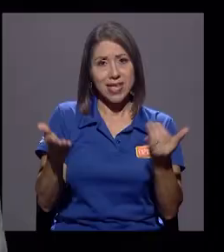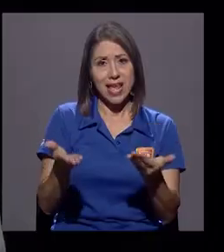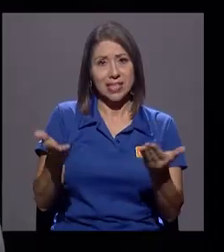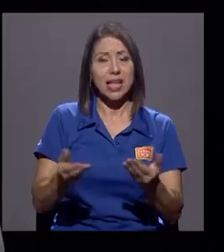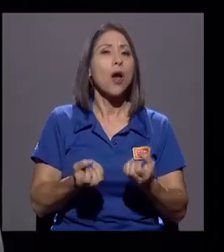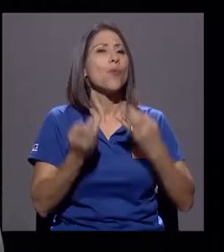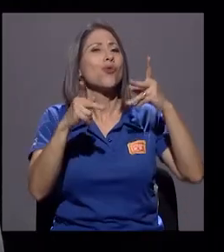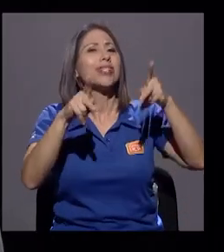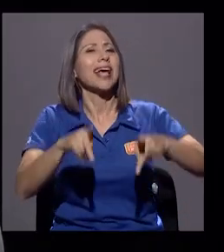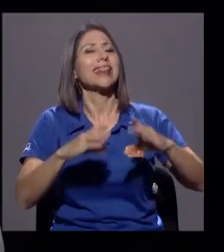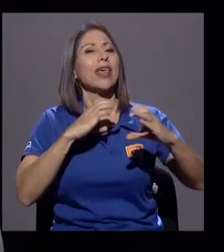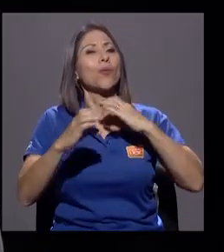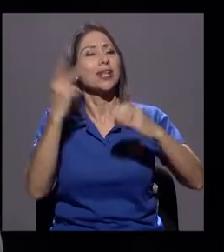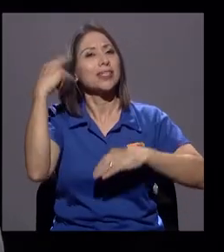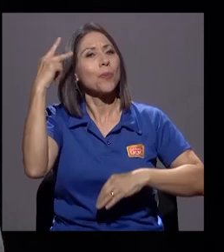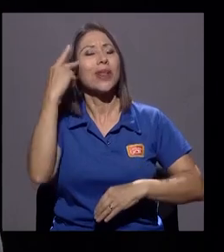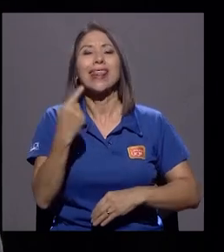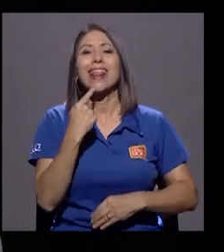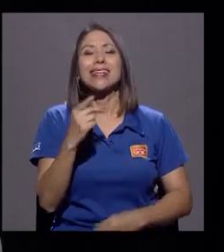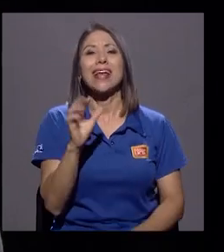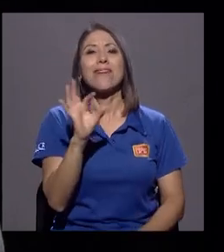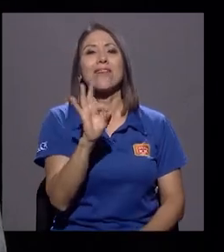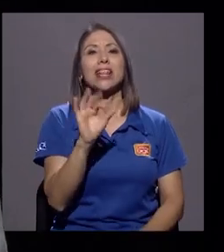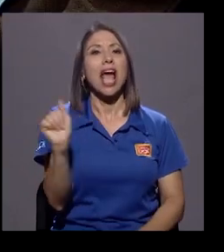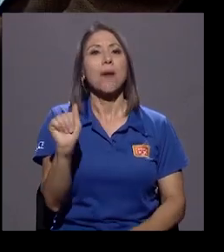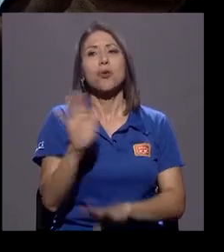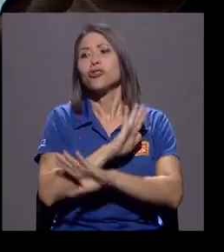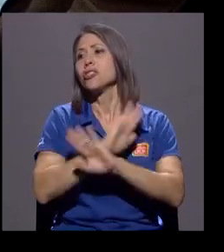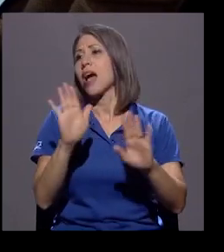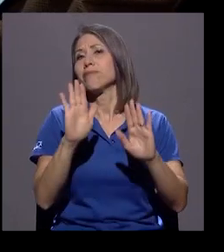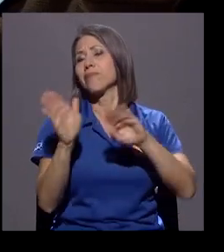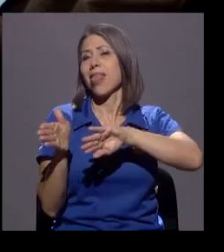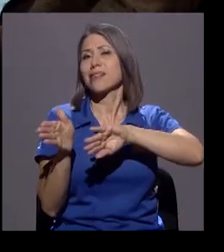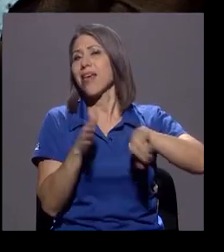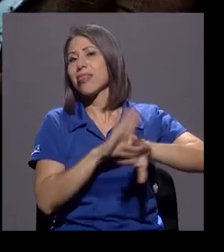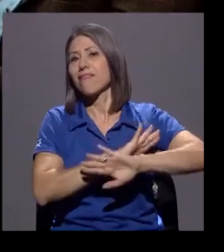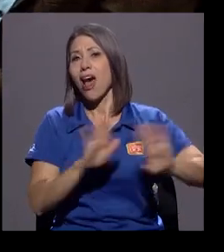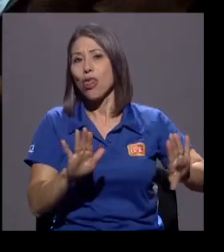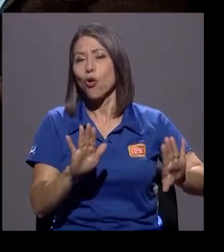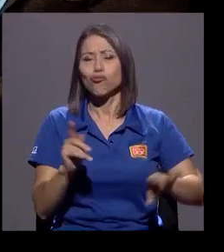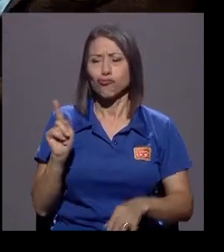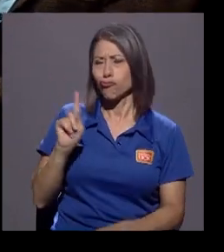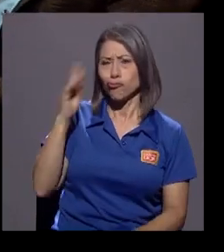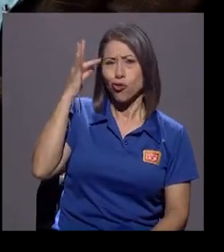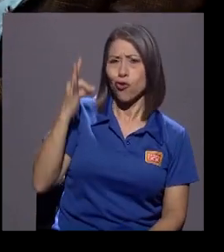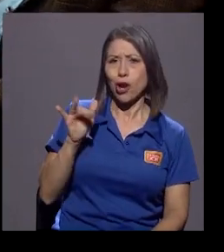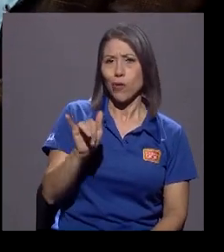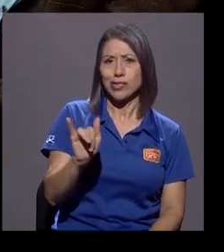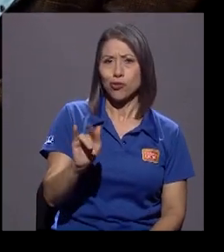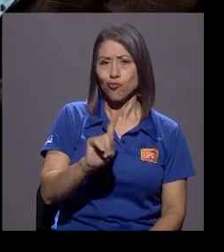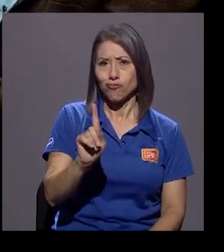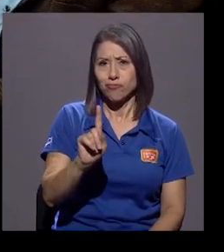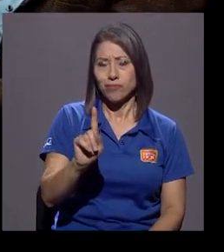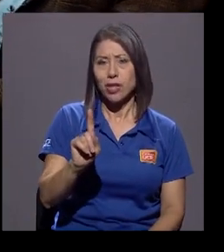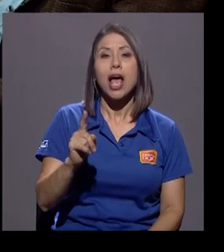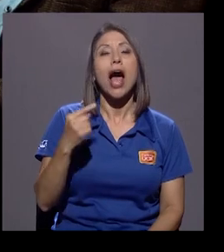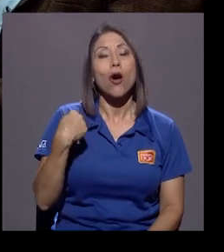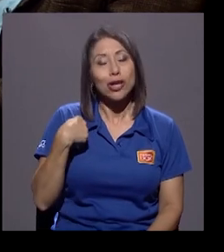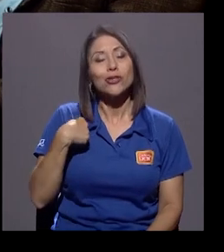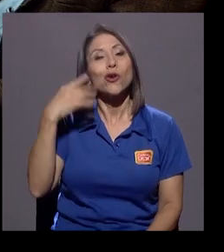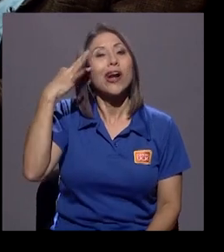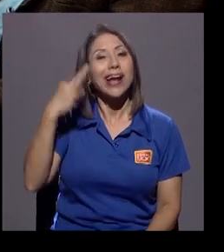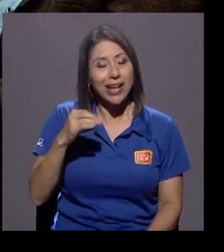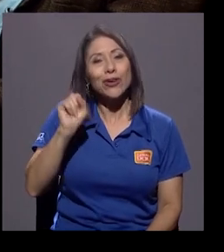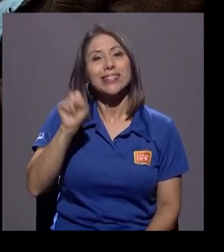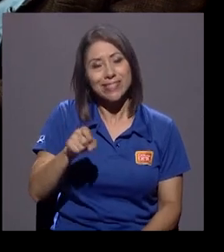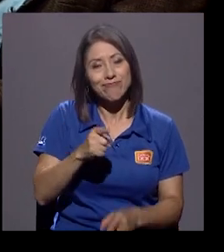comunicación política dice el frente amplio está integrado por entero yo no yo lo que yo no creo hueso yo no creo que eso aunque por supuesto creo